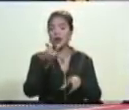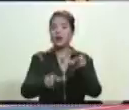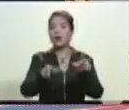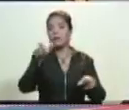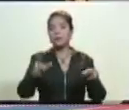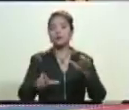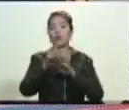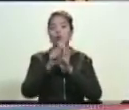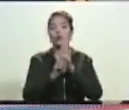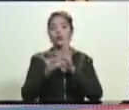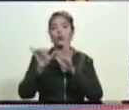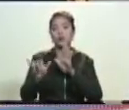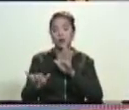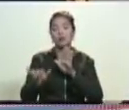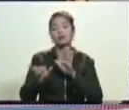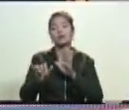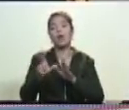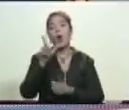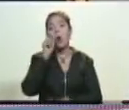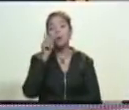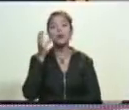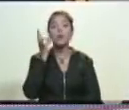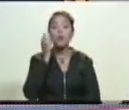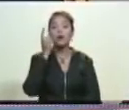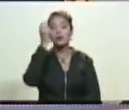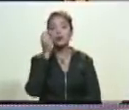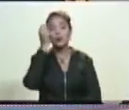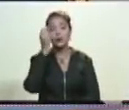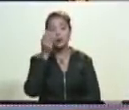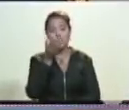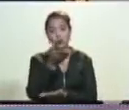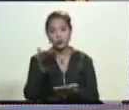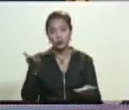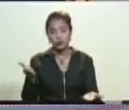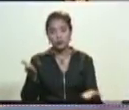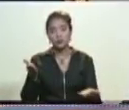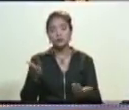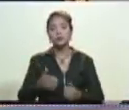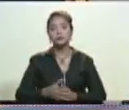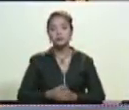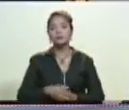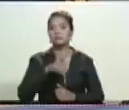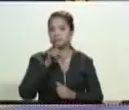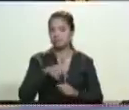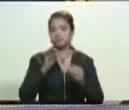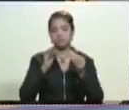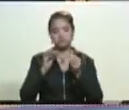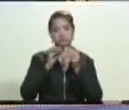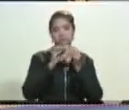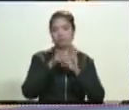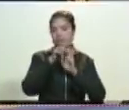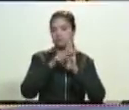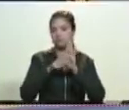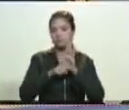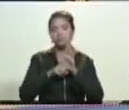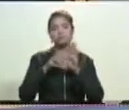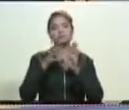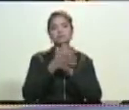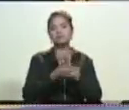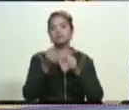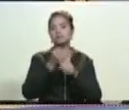compatriotas constituyentes y las compatriotas constituyentes regirán igualmente para lo que significa